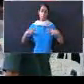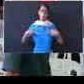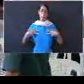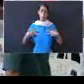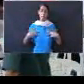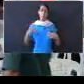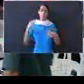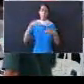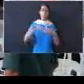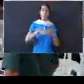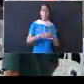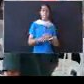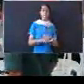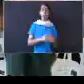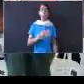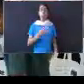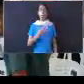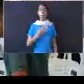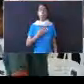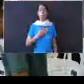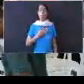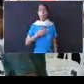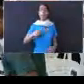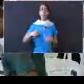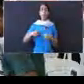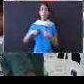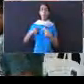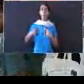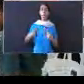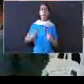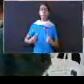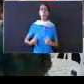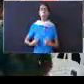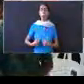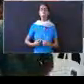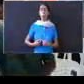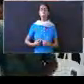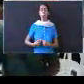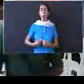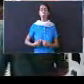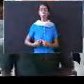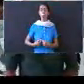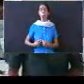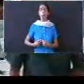que hay Dentro de mi corazón